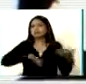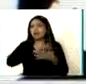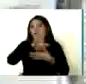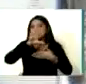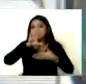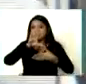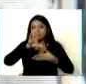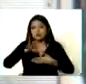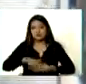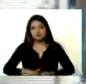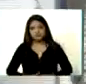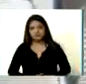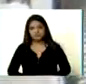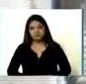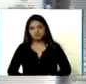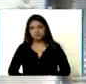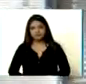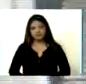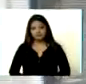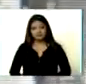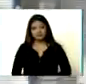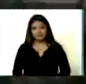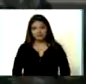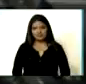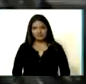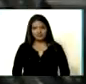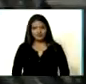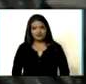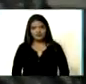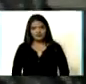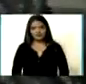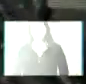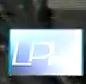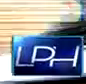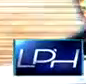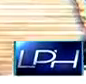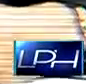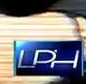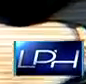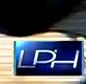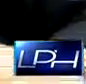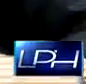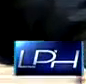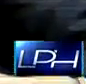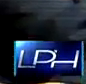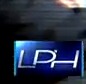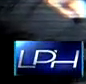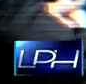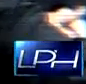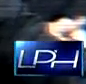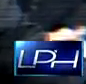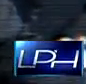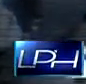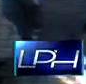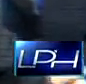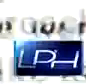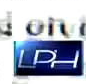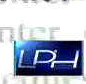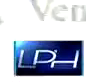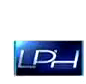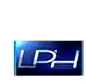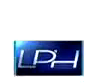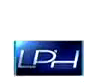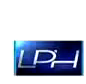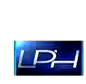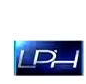En un un decreto, el gobierno del presidente Barack Obama dijo